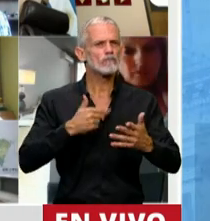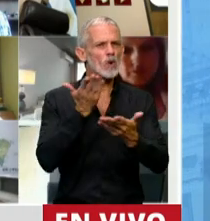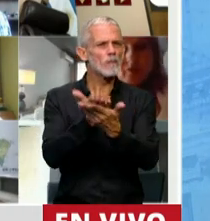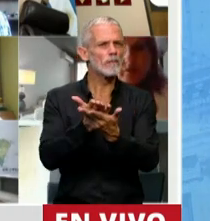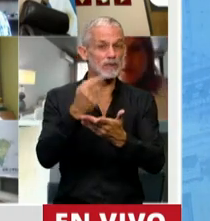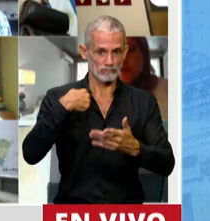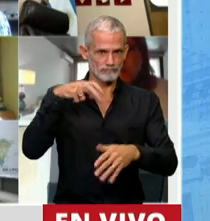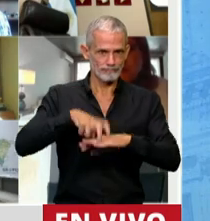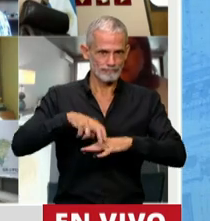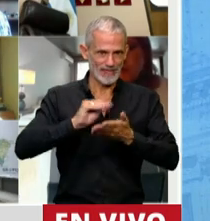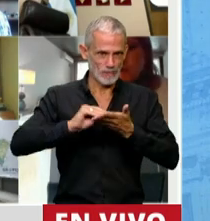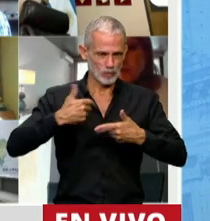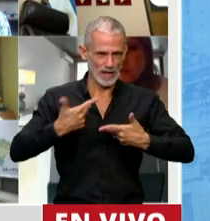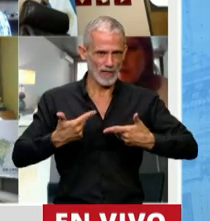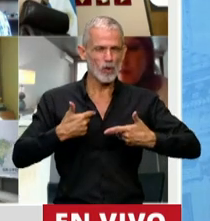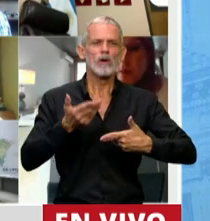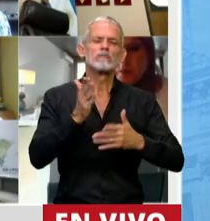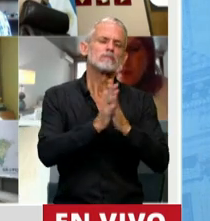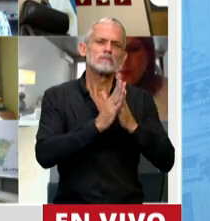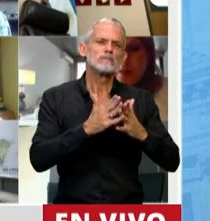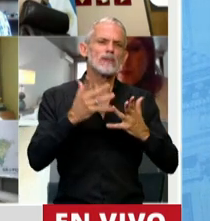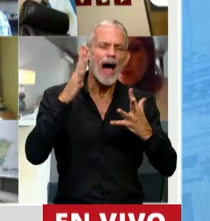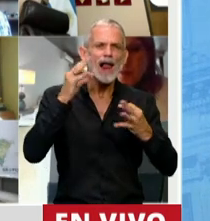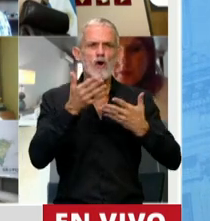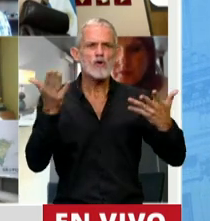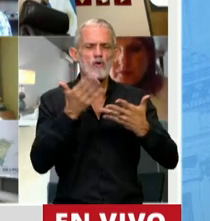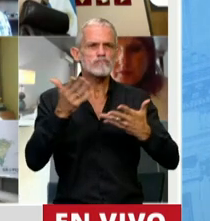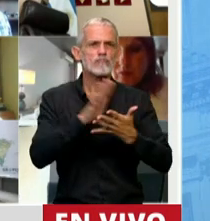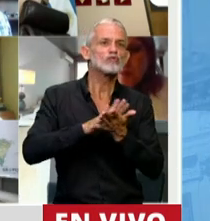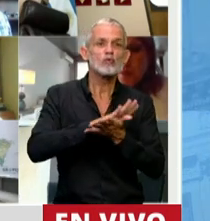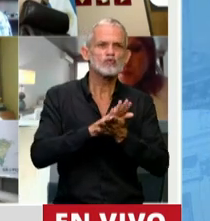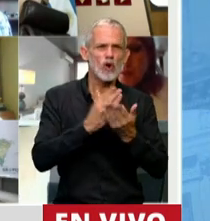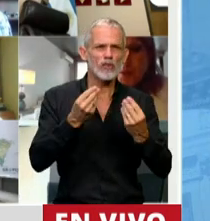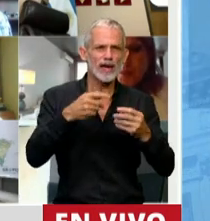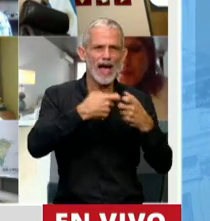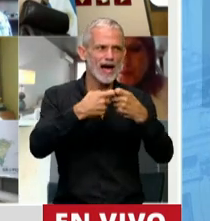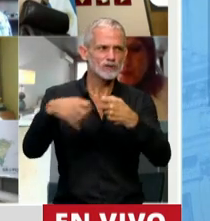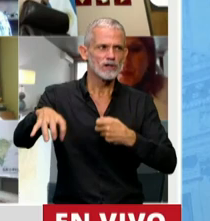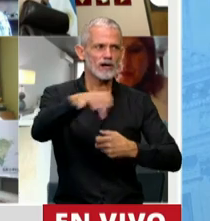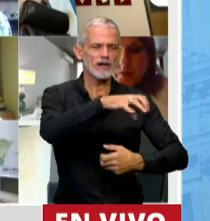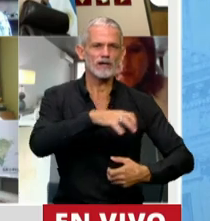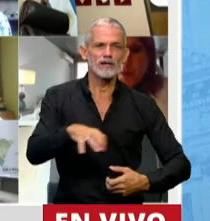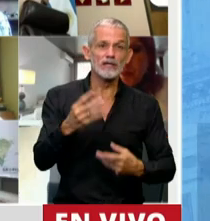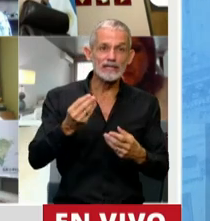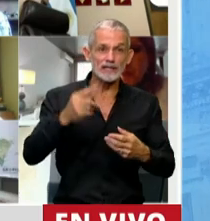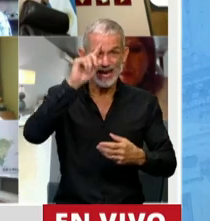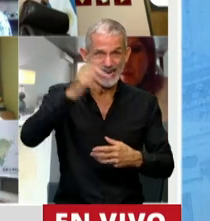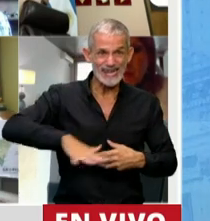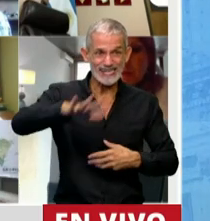Solicito desde esta banca la acción y el pronunciamiento concreto de los organismos del Estado que tienen